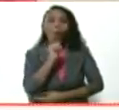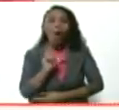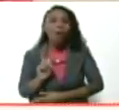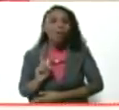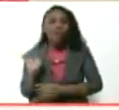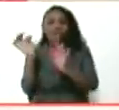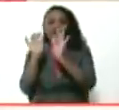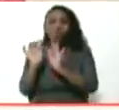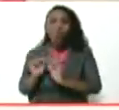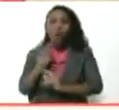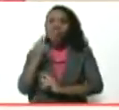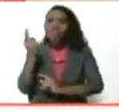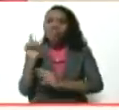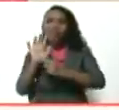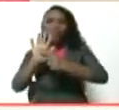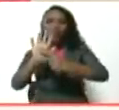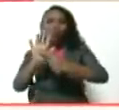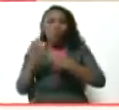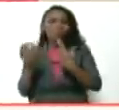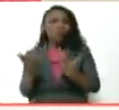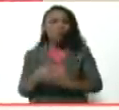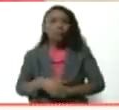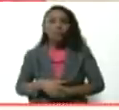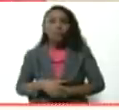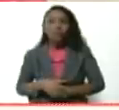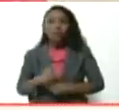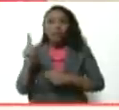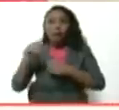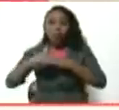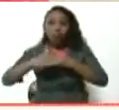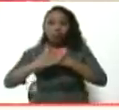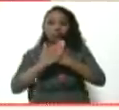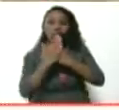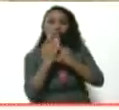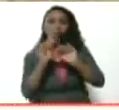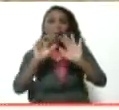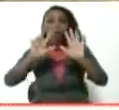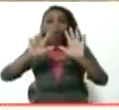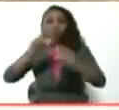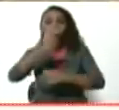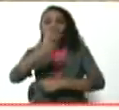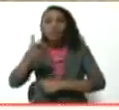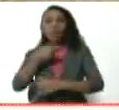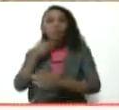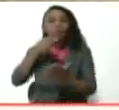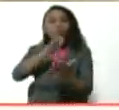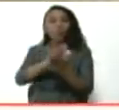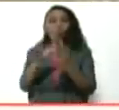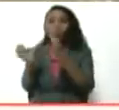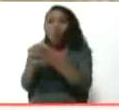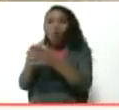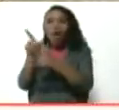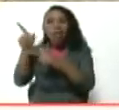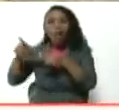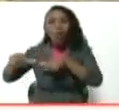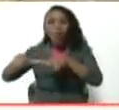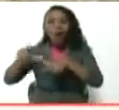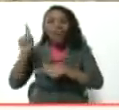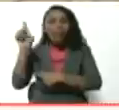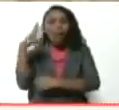No hay forma que lo reseñen. Que hayan amanecido 8 personas muertas en un sector de Colombia en la calle, que los tiraron